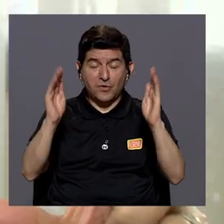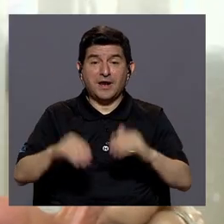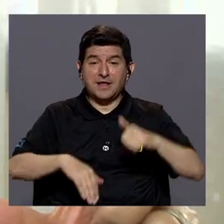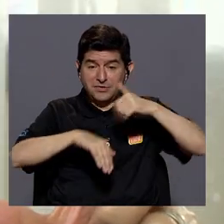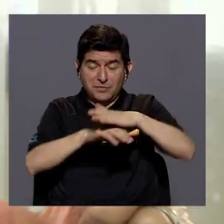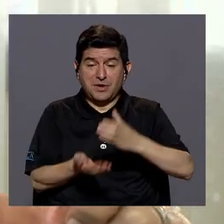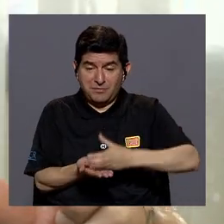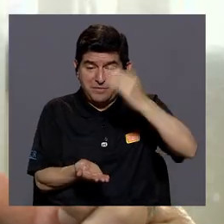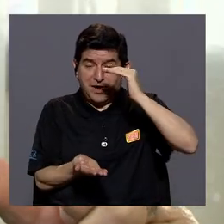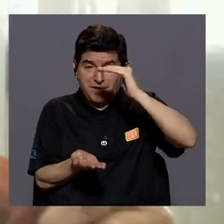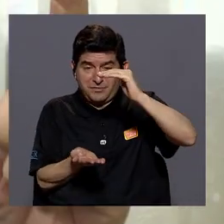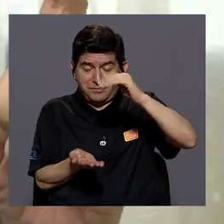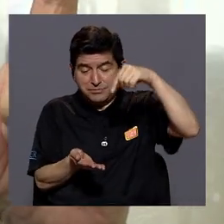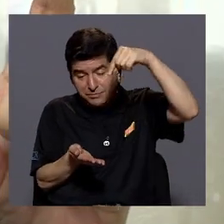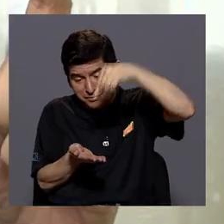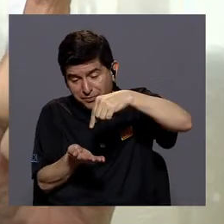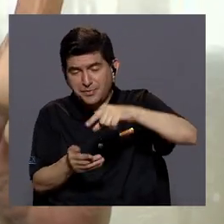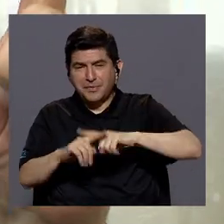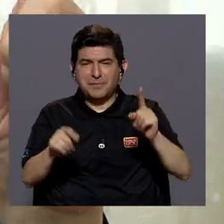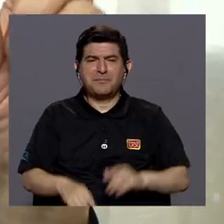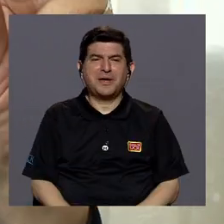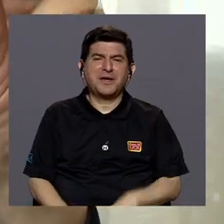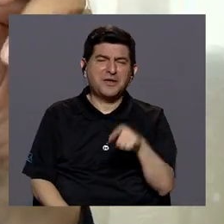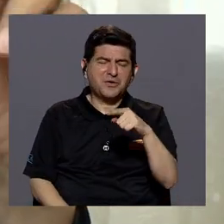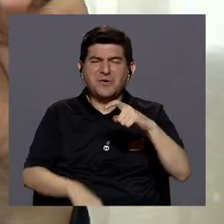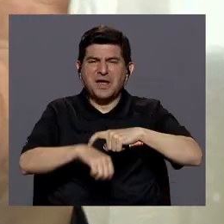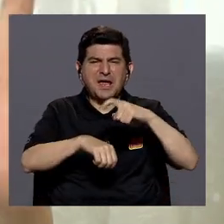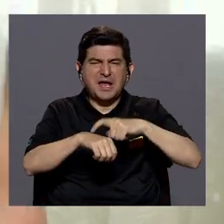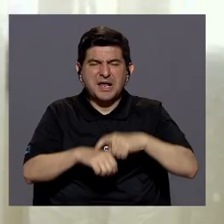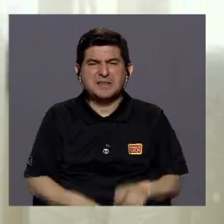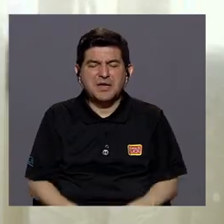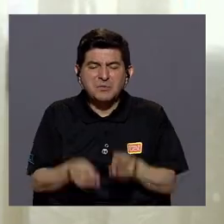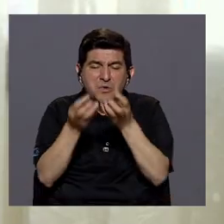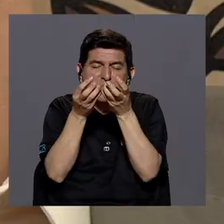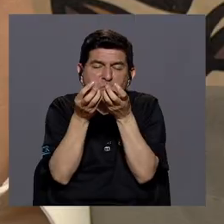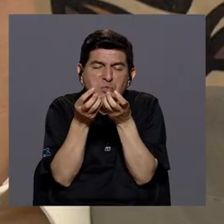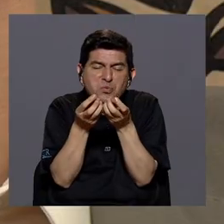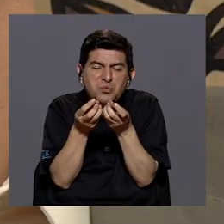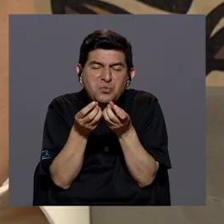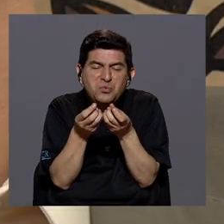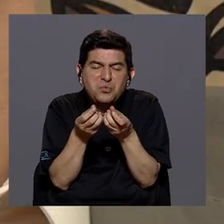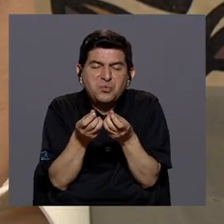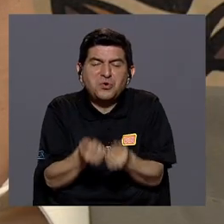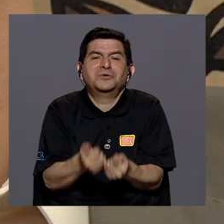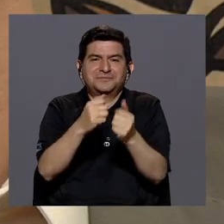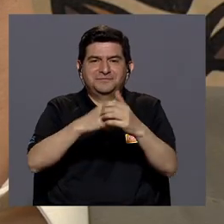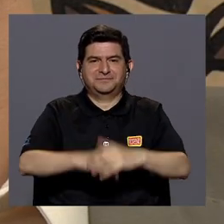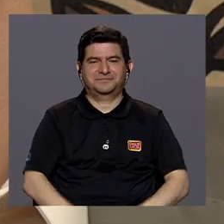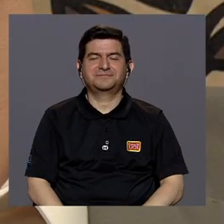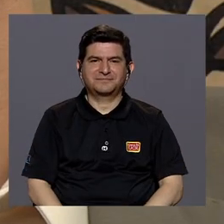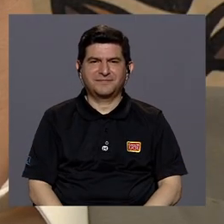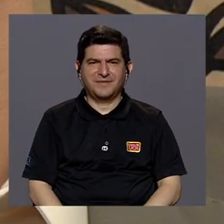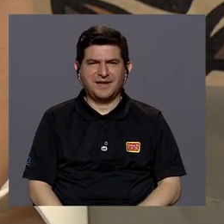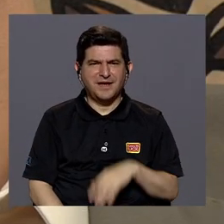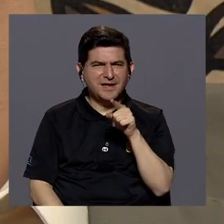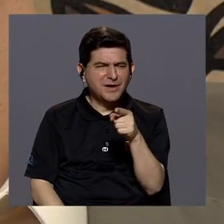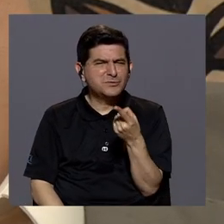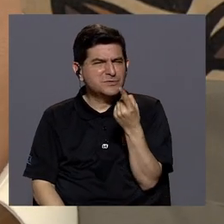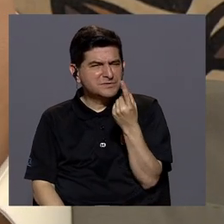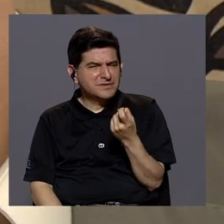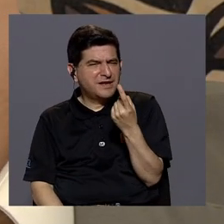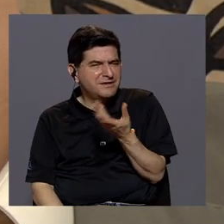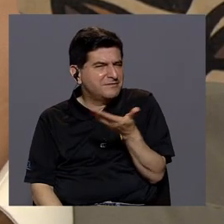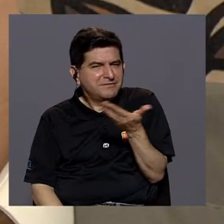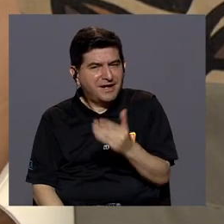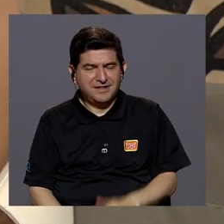frasco, pero con el tiempo se fue haciendo un polvo. Don Miguel, ¿y qué extraña usted? Porque